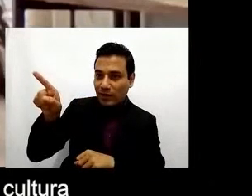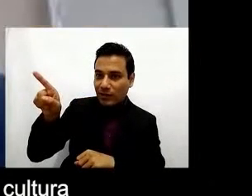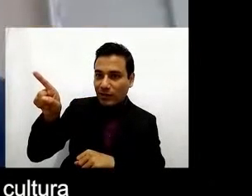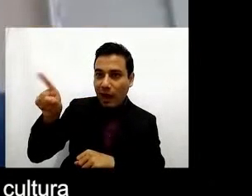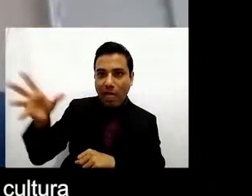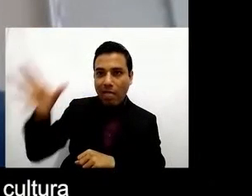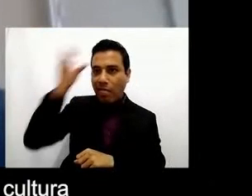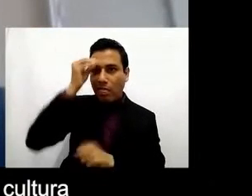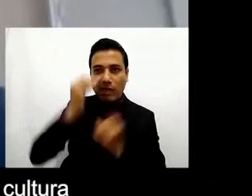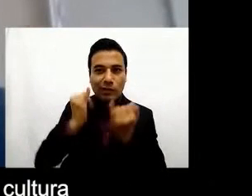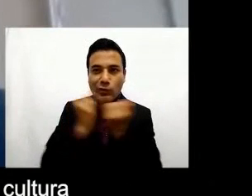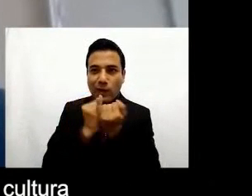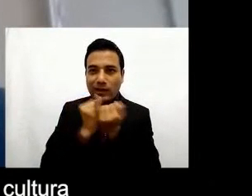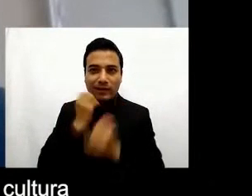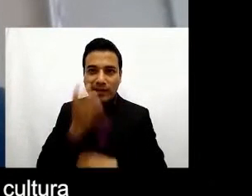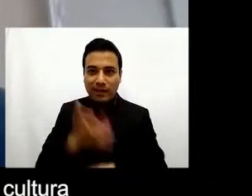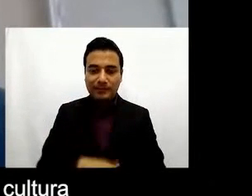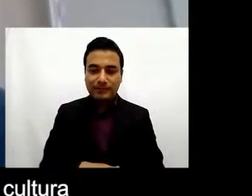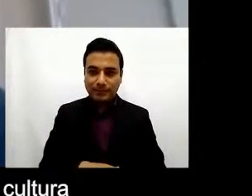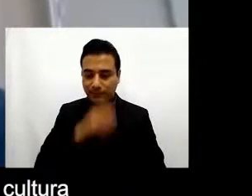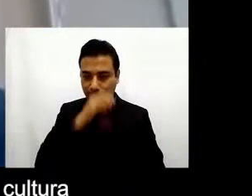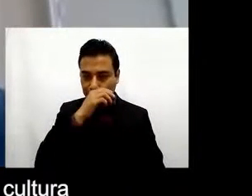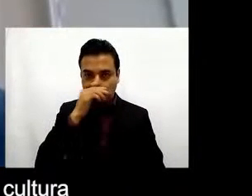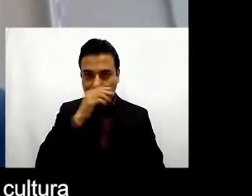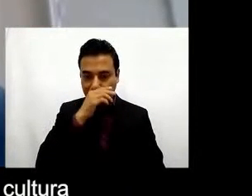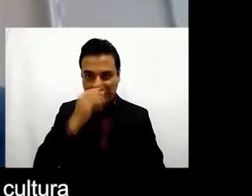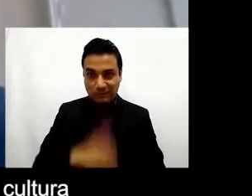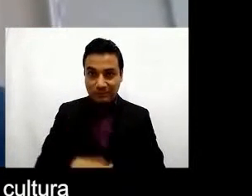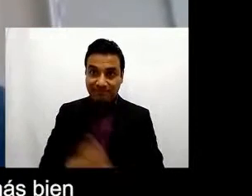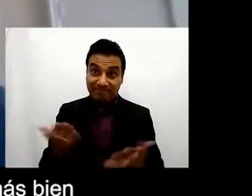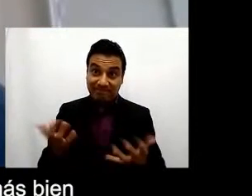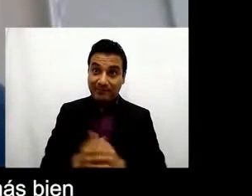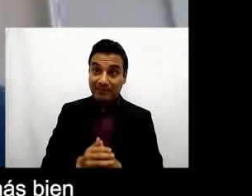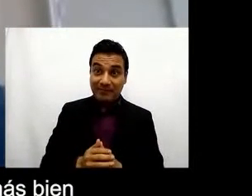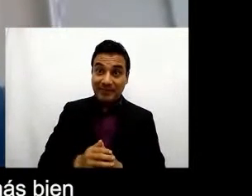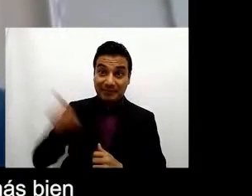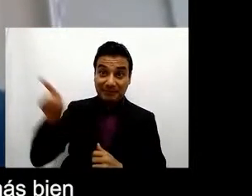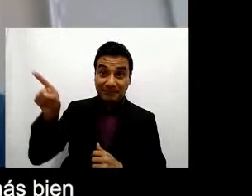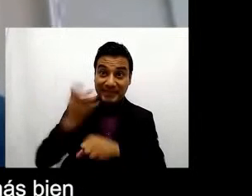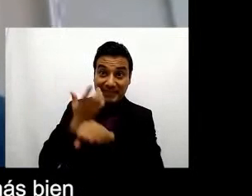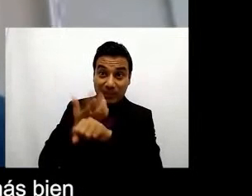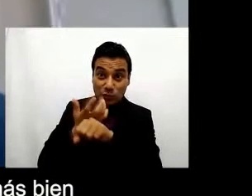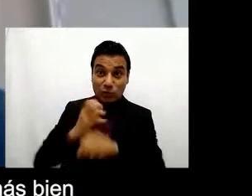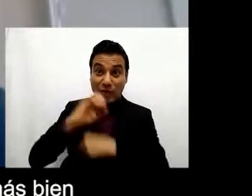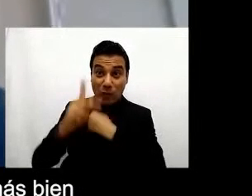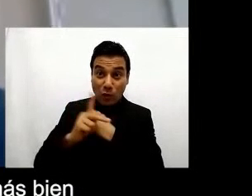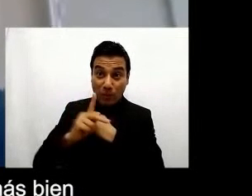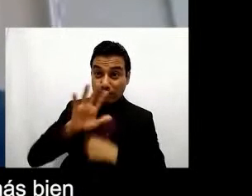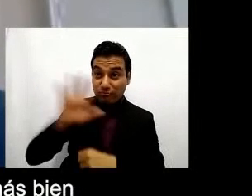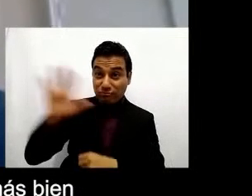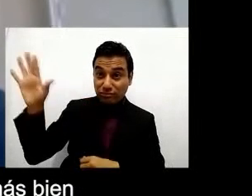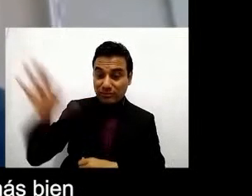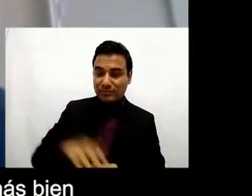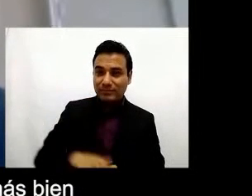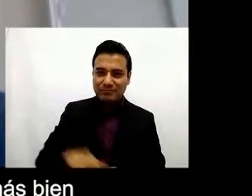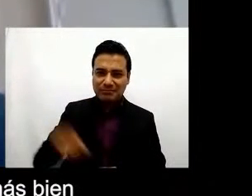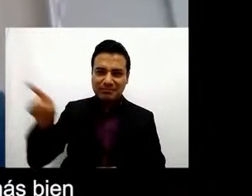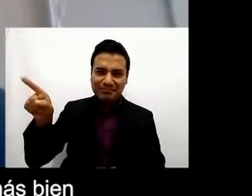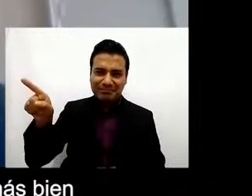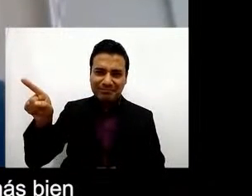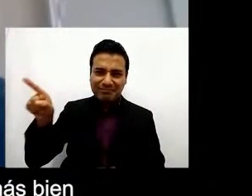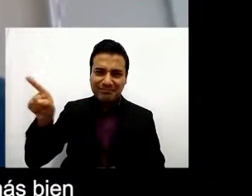de la cultura, ignorando que esos gobiernos también atienden una definición amplia de cultura, ¿no?